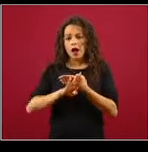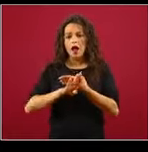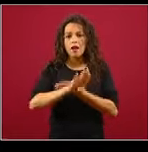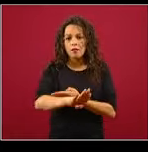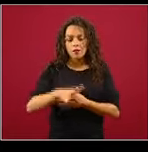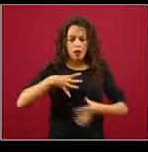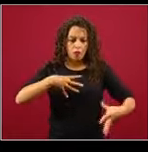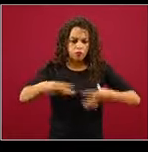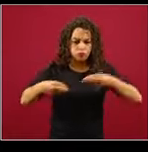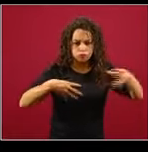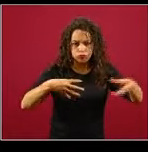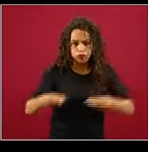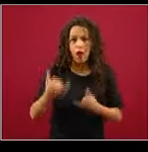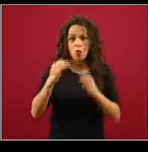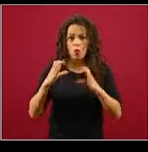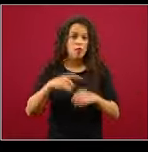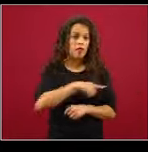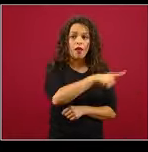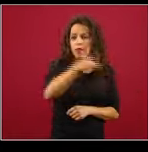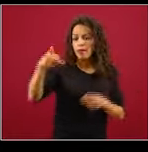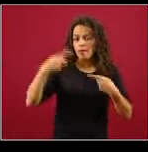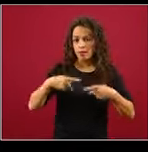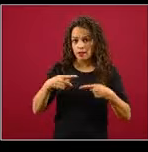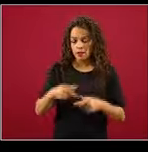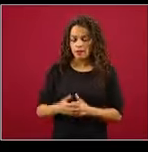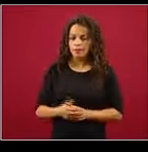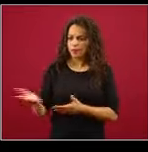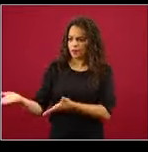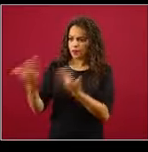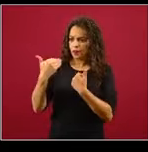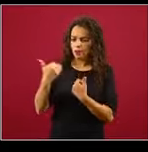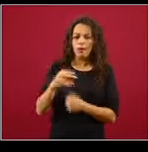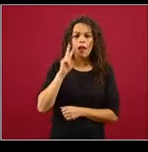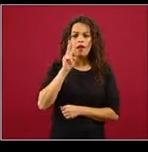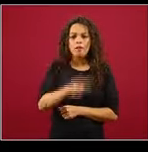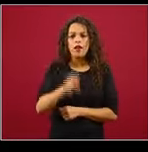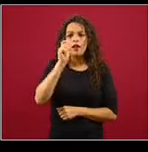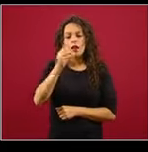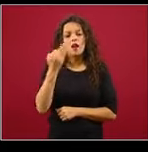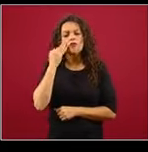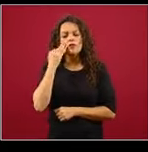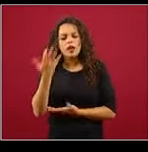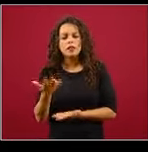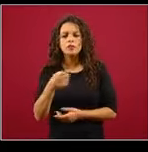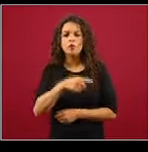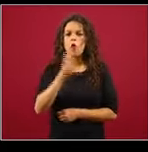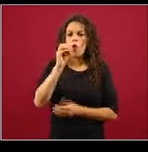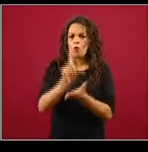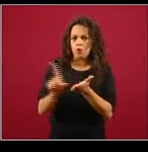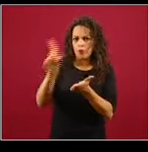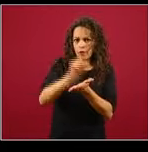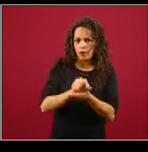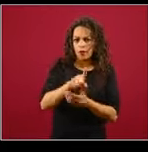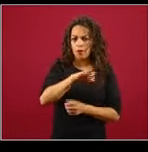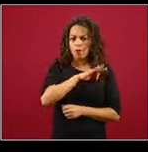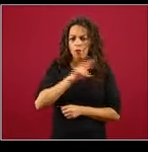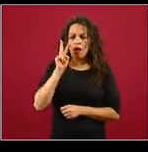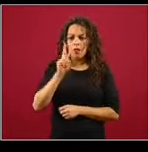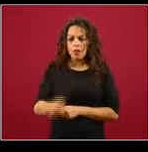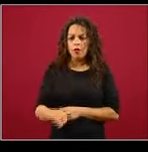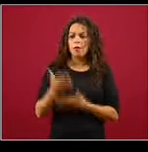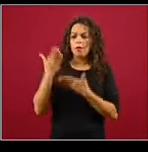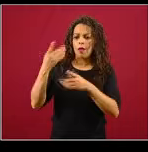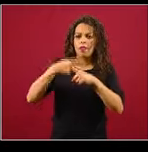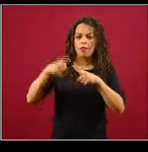demás. Te invito a que nos sigas en nuestras redes sociales como Facebook y Twitter. En Facebook nos puedes encontrar como @Servicios Amigables